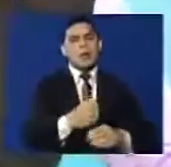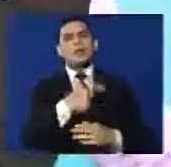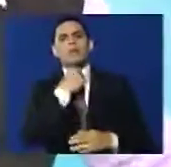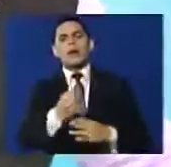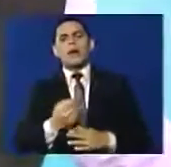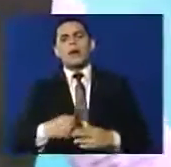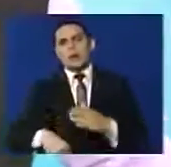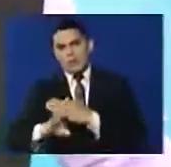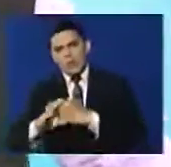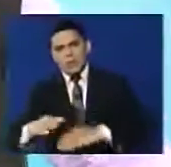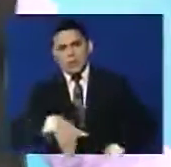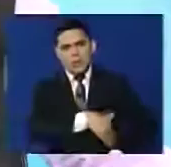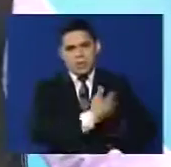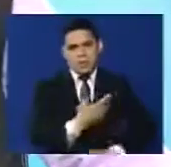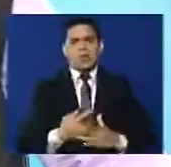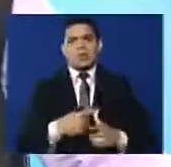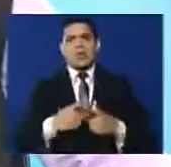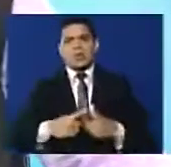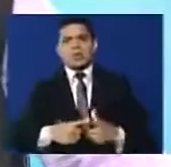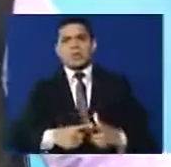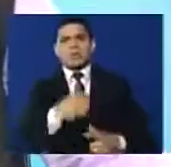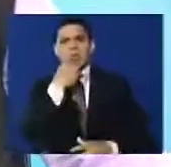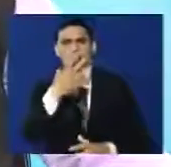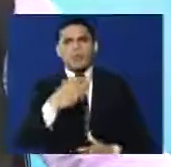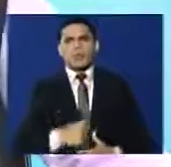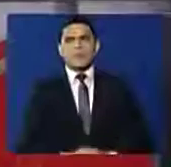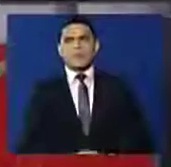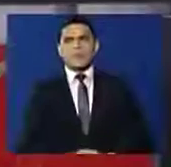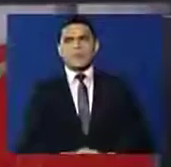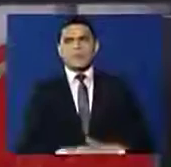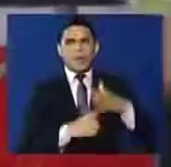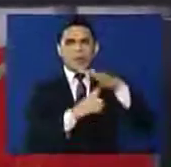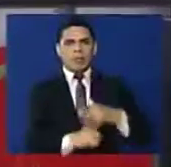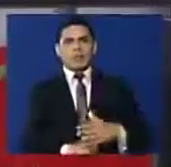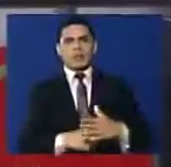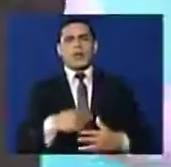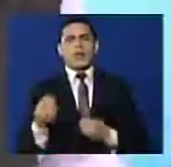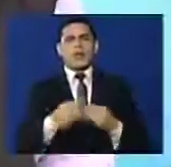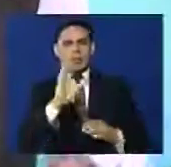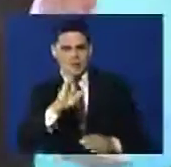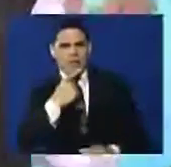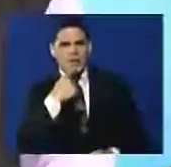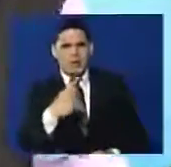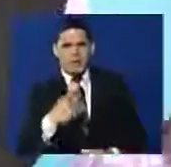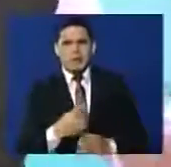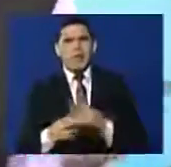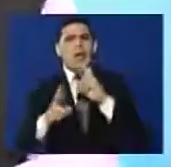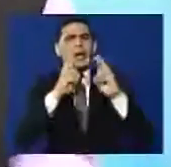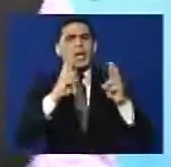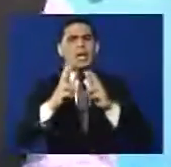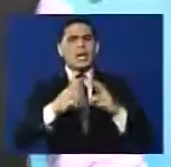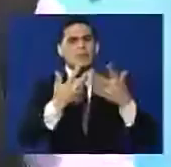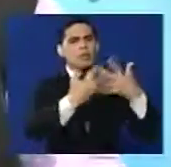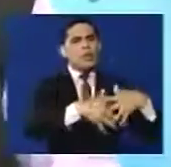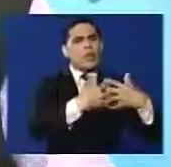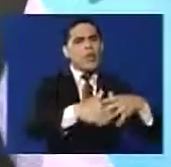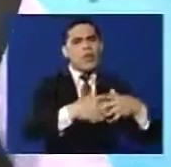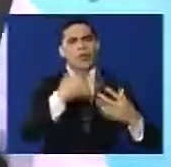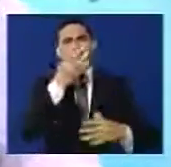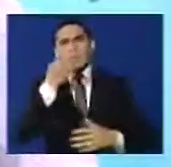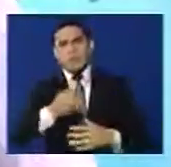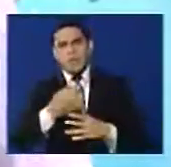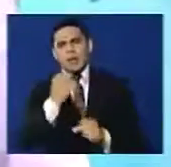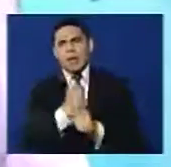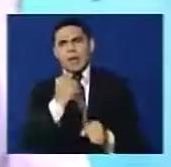quiere estudiar en la universidad, la tiene ahí con educación de calidad. Pero no puedes explotar al hombre. Pero como la relación entre trabajadores y empresarios tiene que ser